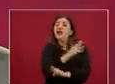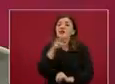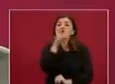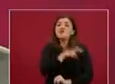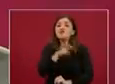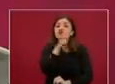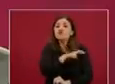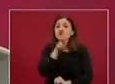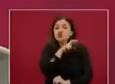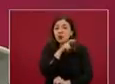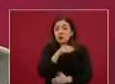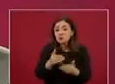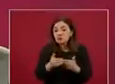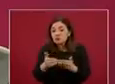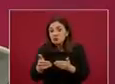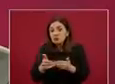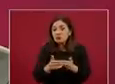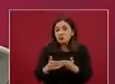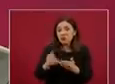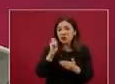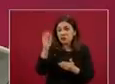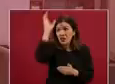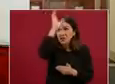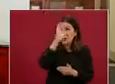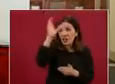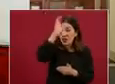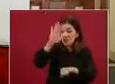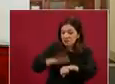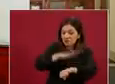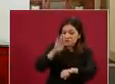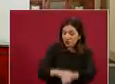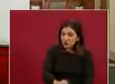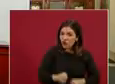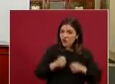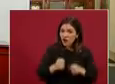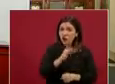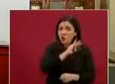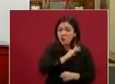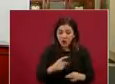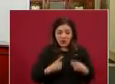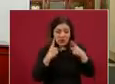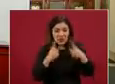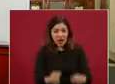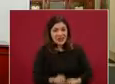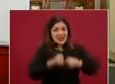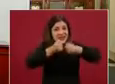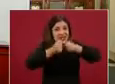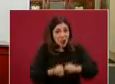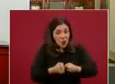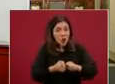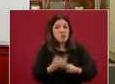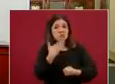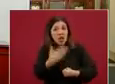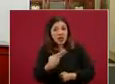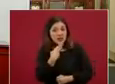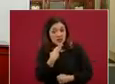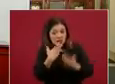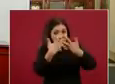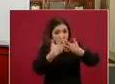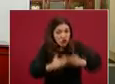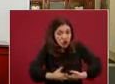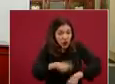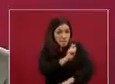posible y en la medida en que esto sea científicamente sólido para garantizar la seguridad y eficacia de las